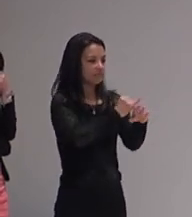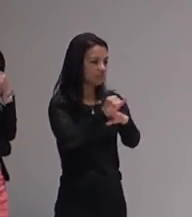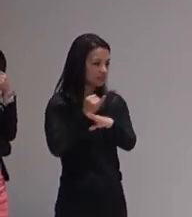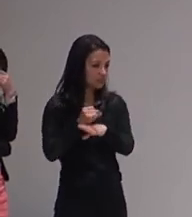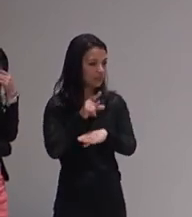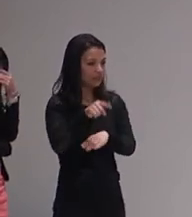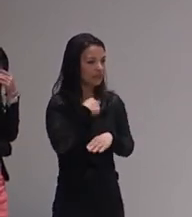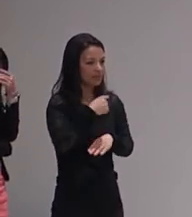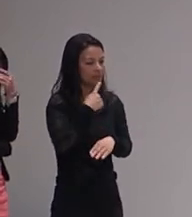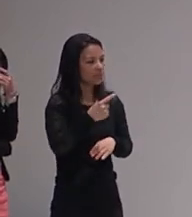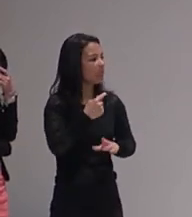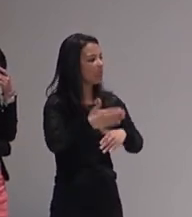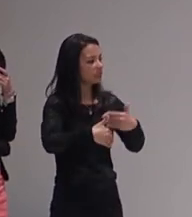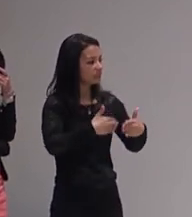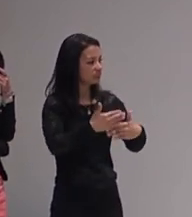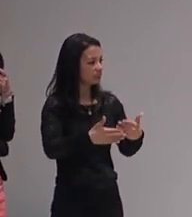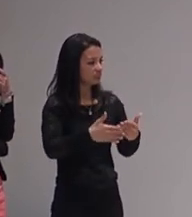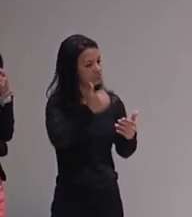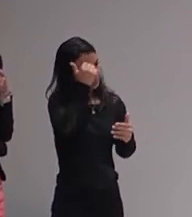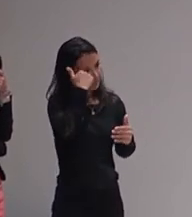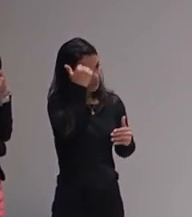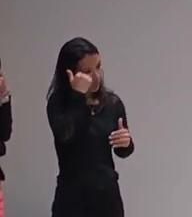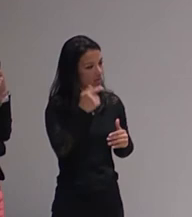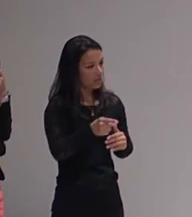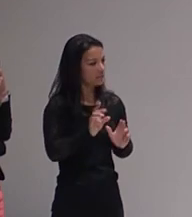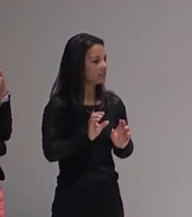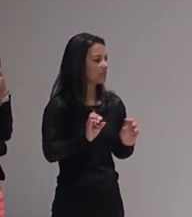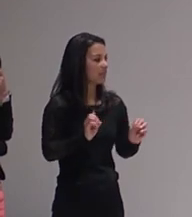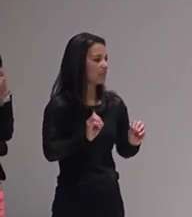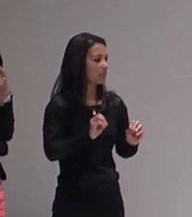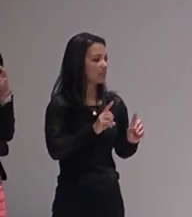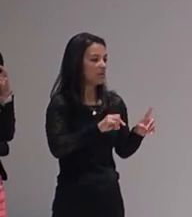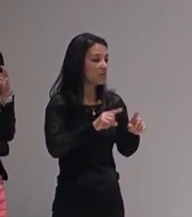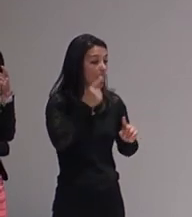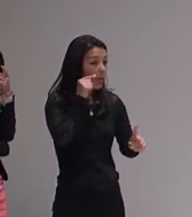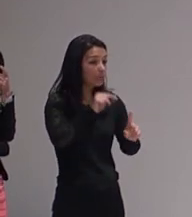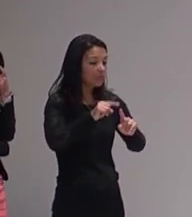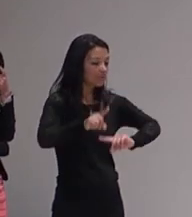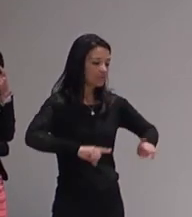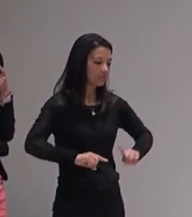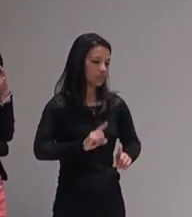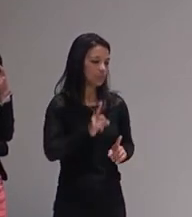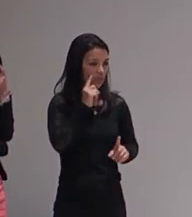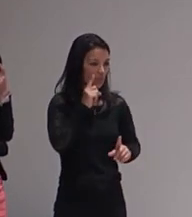estrategia pedagógica y no solamente desde el punto de vista administrativo.